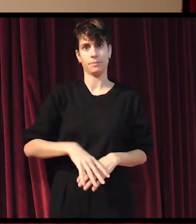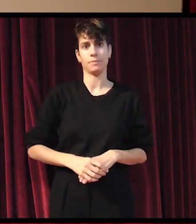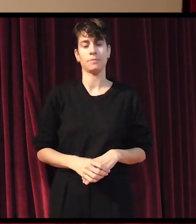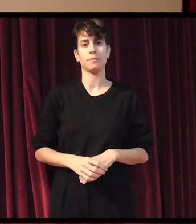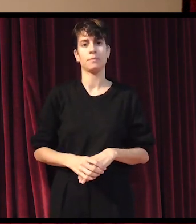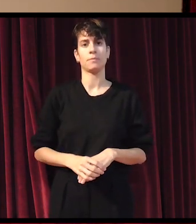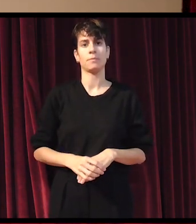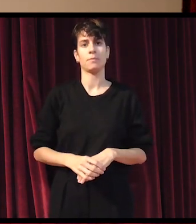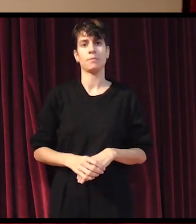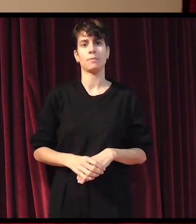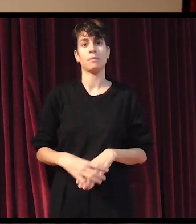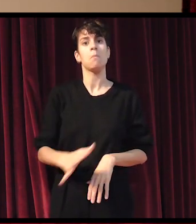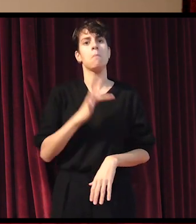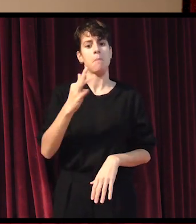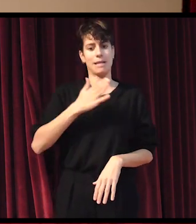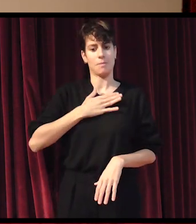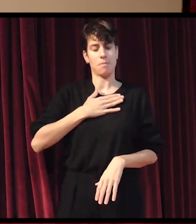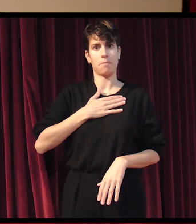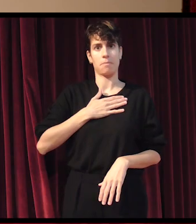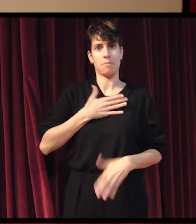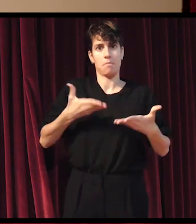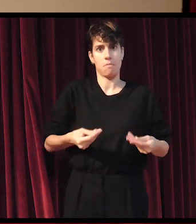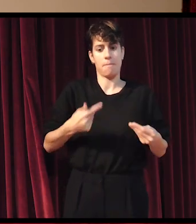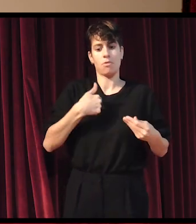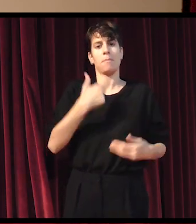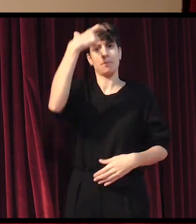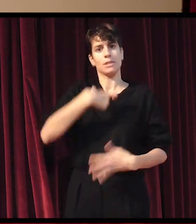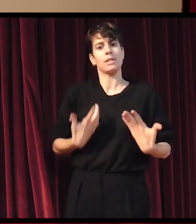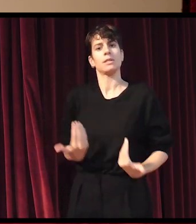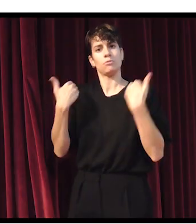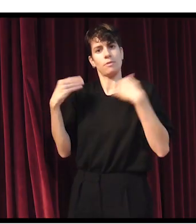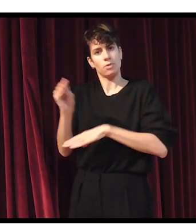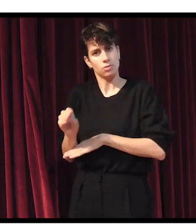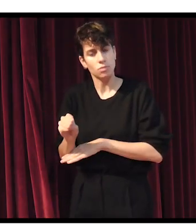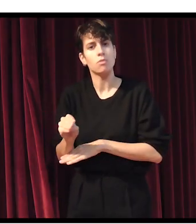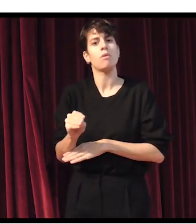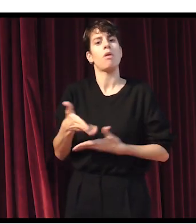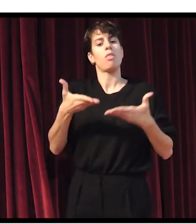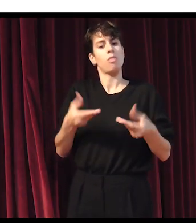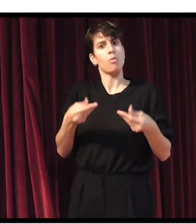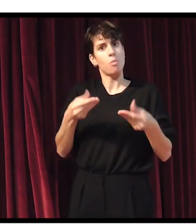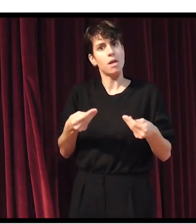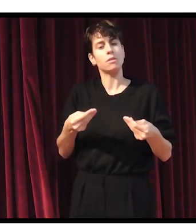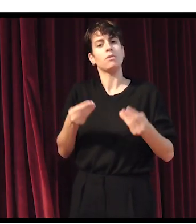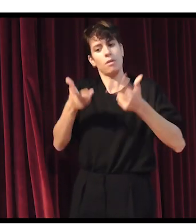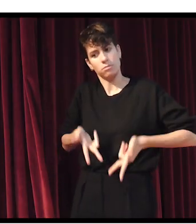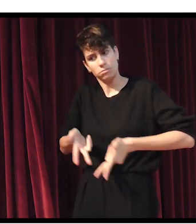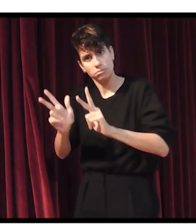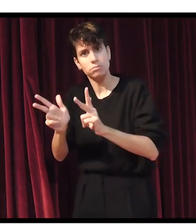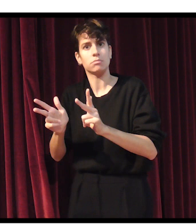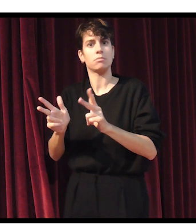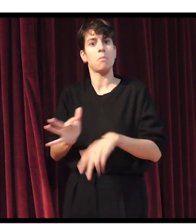Yo aparté mi documentación también como persona responsable, documento de consentimiento y también una